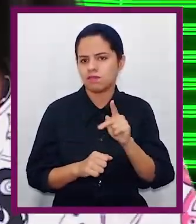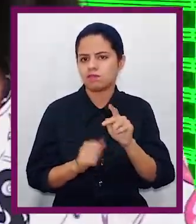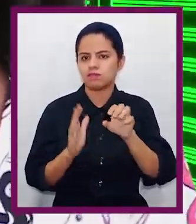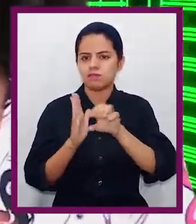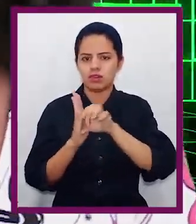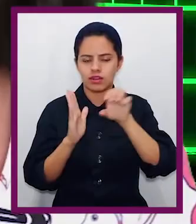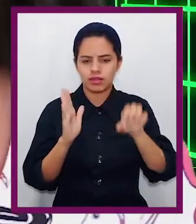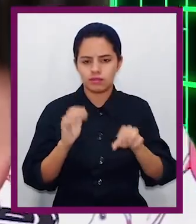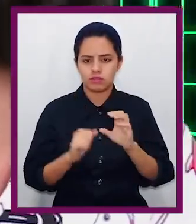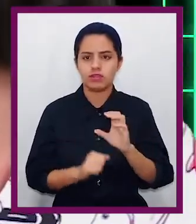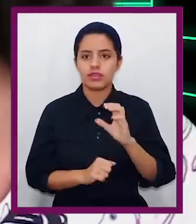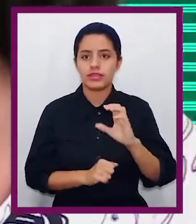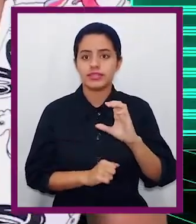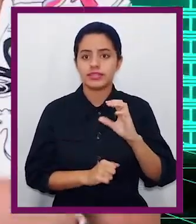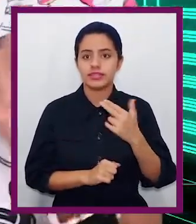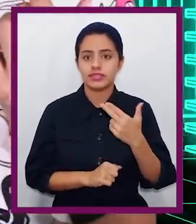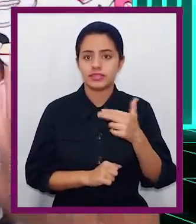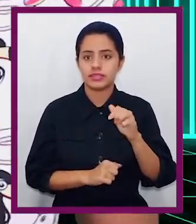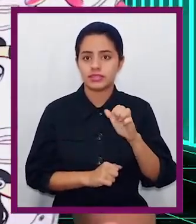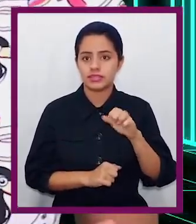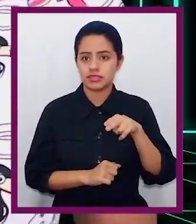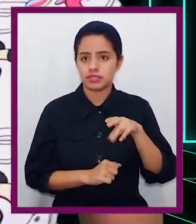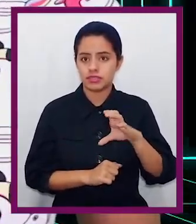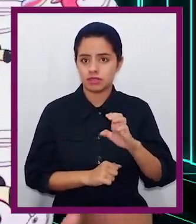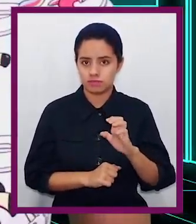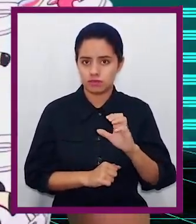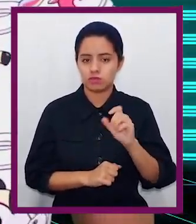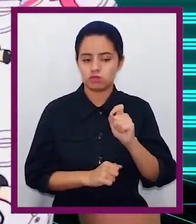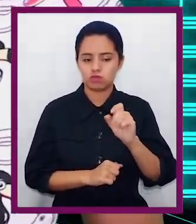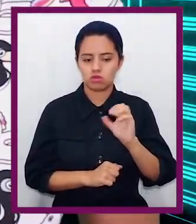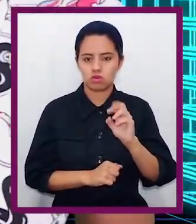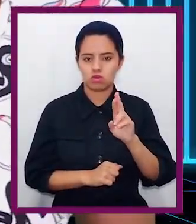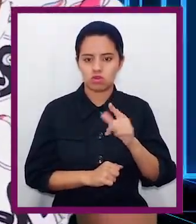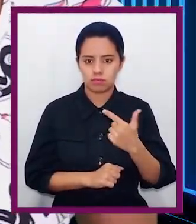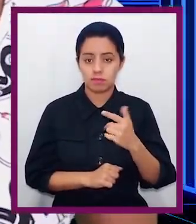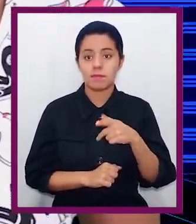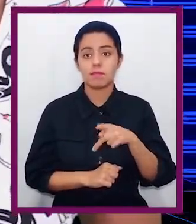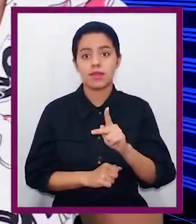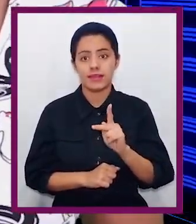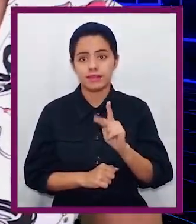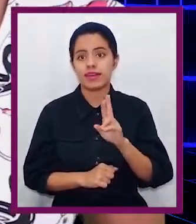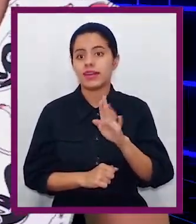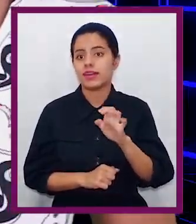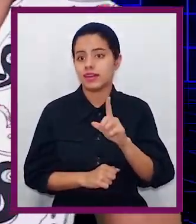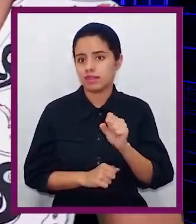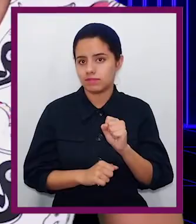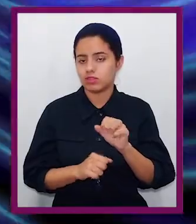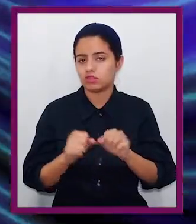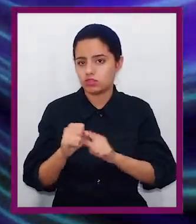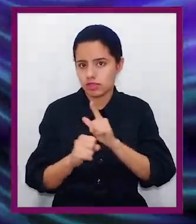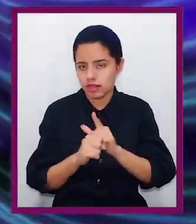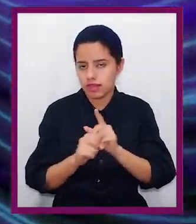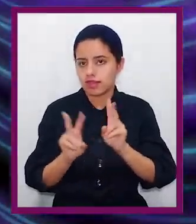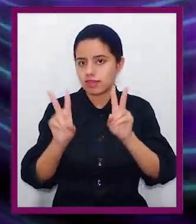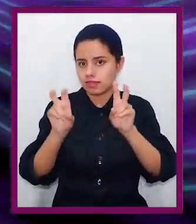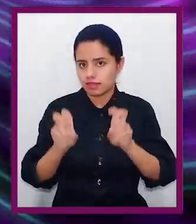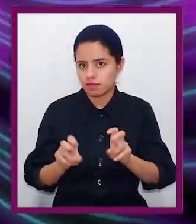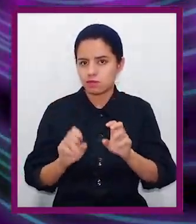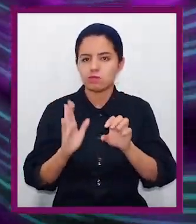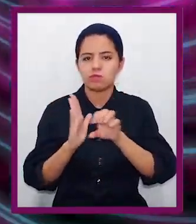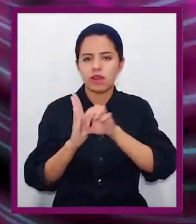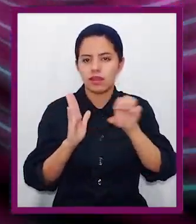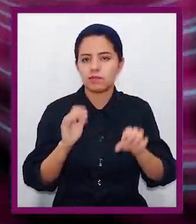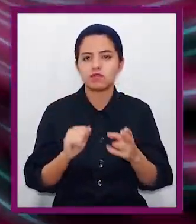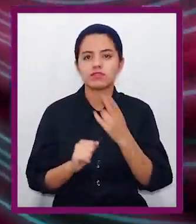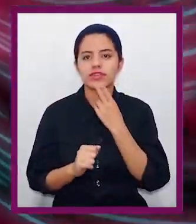específicas como Change.org. Sin embargo, en las redes sociales hay especificaciones para ciertos temas. Utilizar